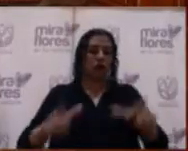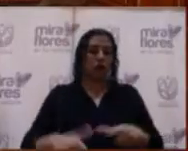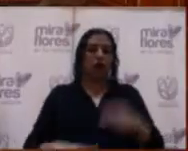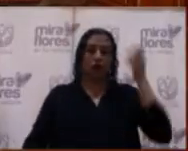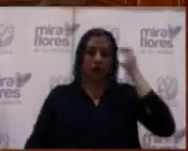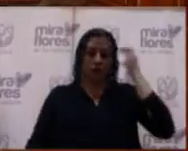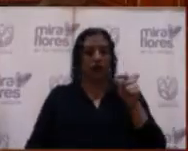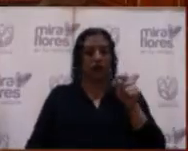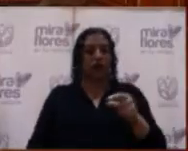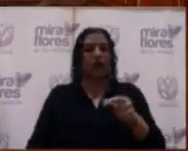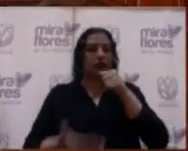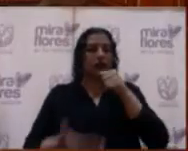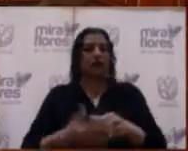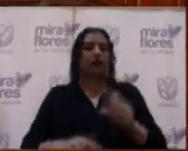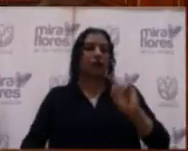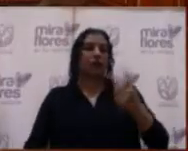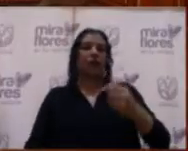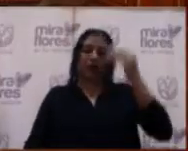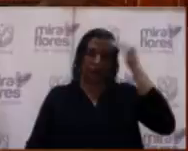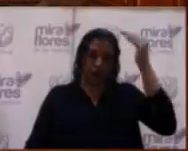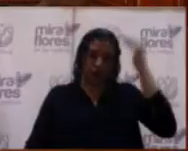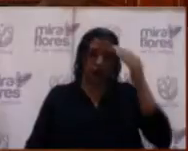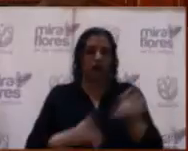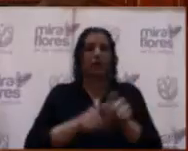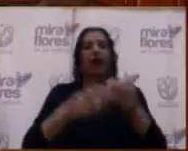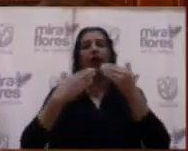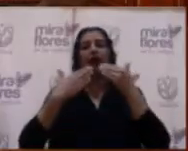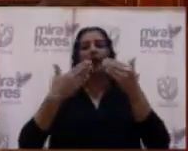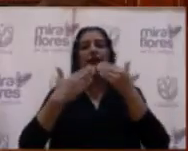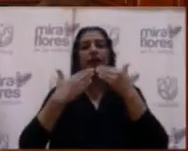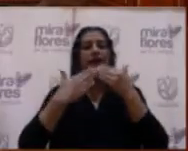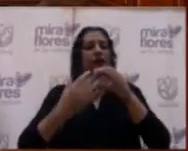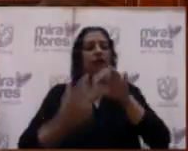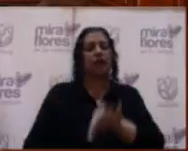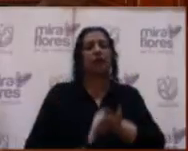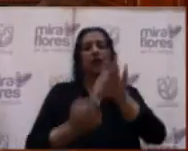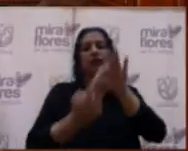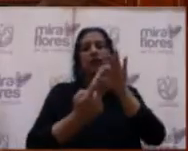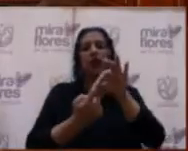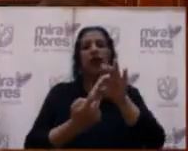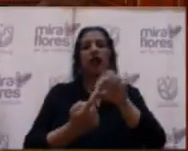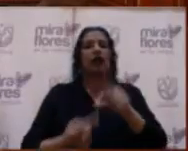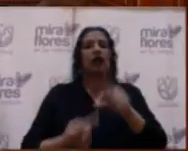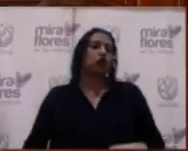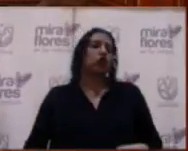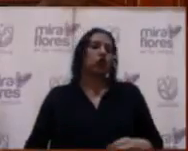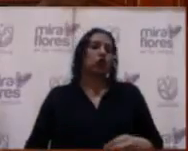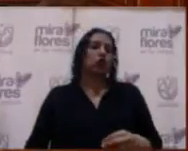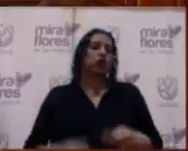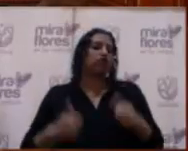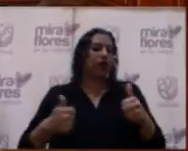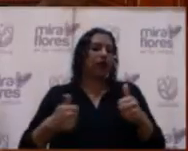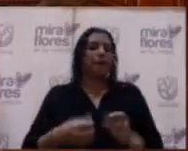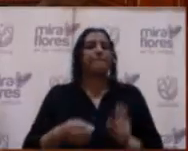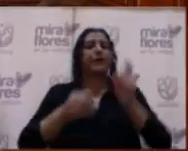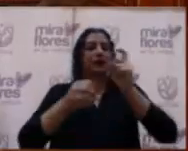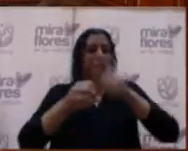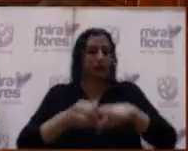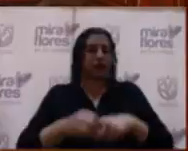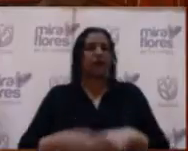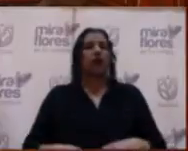de la presente es saludarlo y a la vez agradecerle de manera muy especial su generosa participación y colaboración